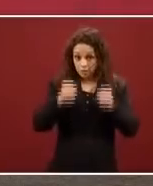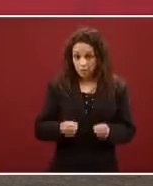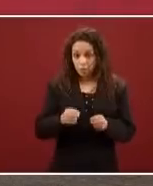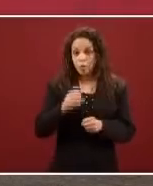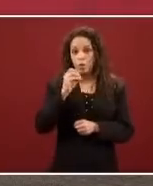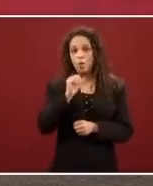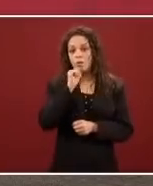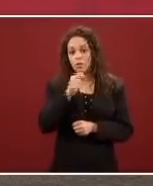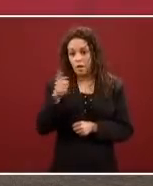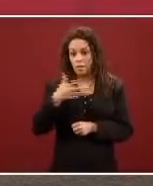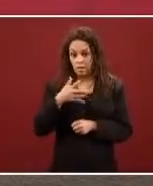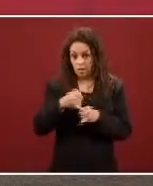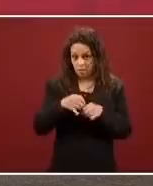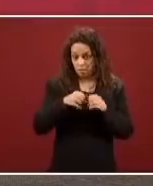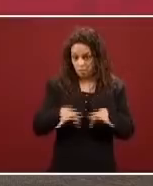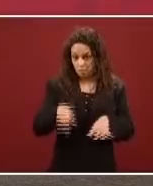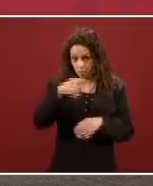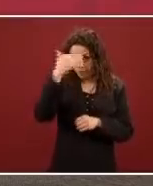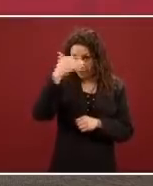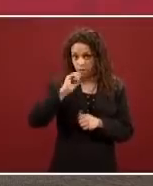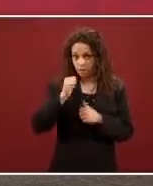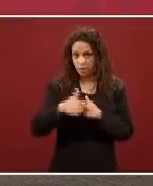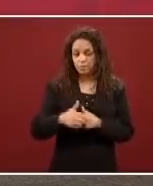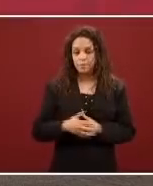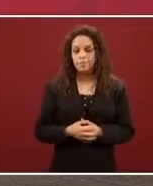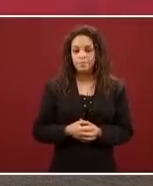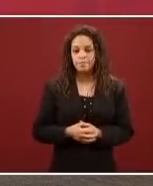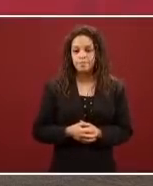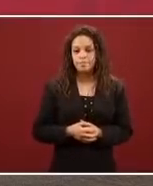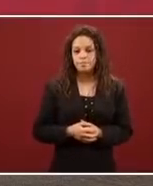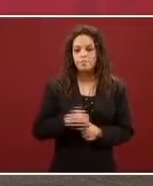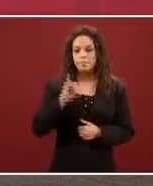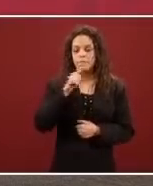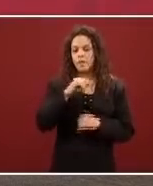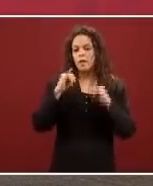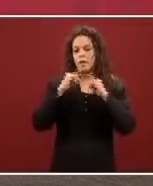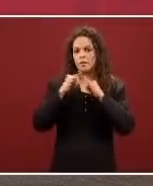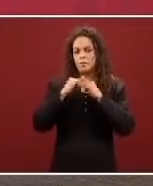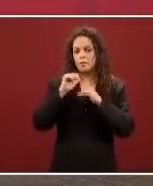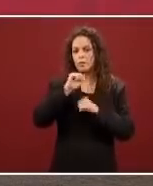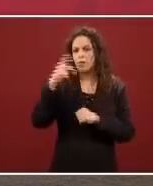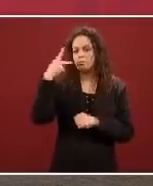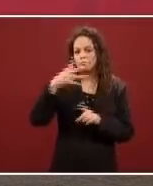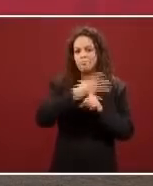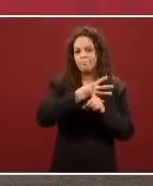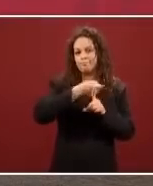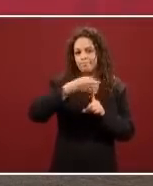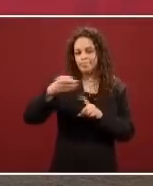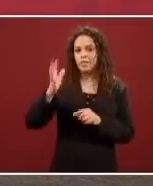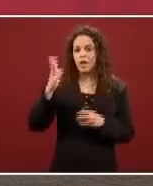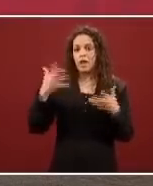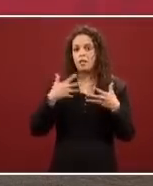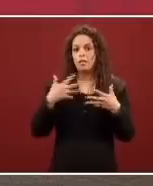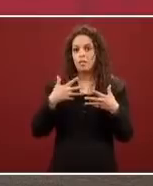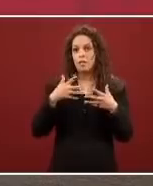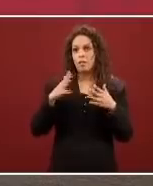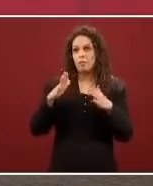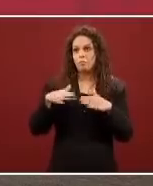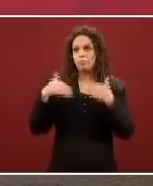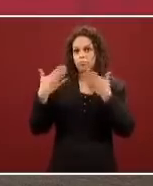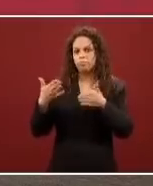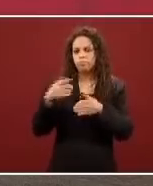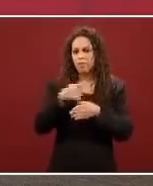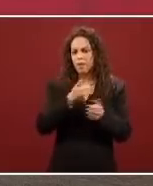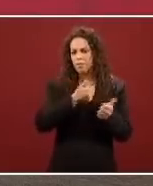Primero. Claro que sí, con mucho gusto. De hecho, al Instituto de Diagnóstico y Referencia Epidemiológico han llegado al menos una